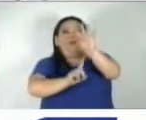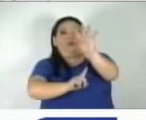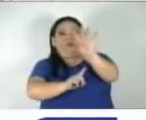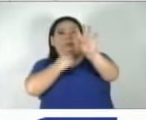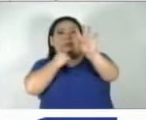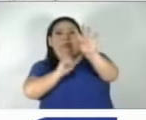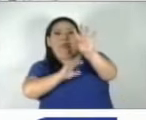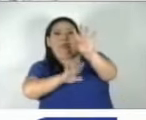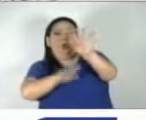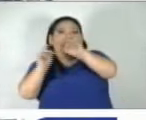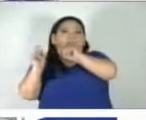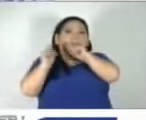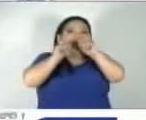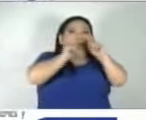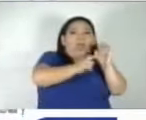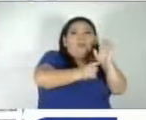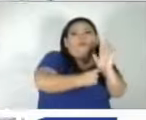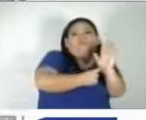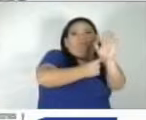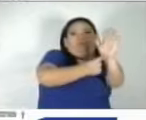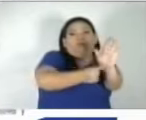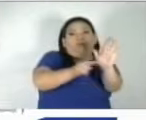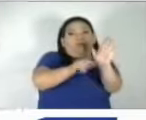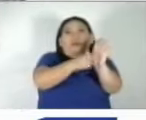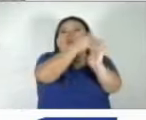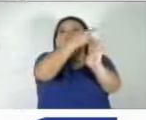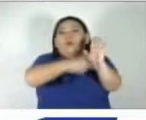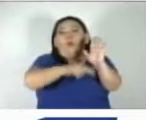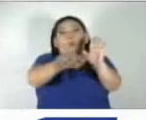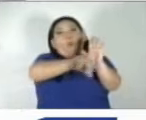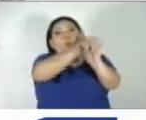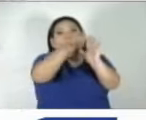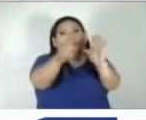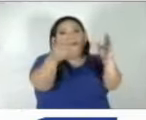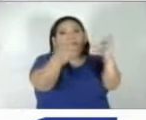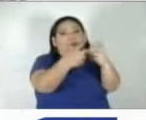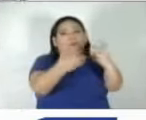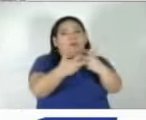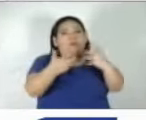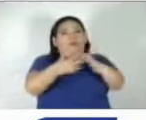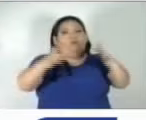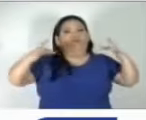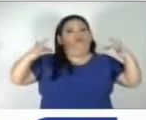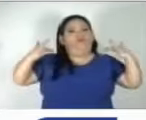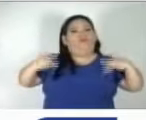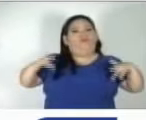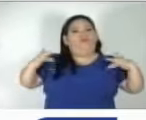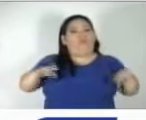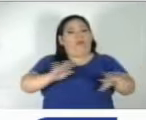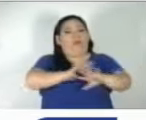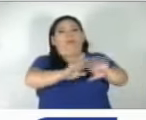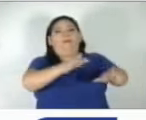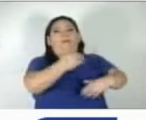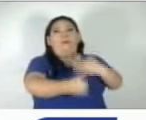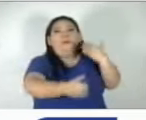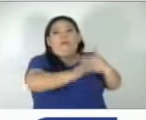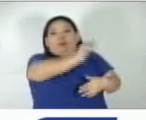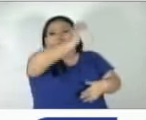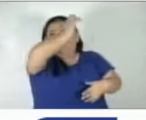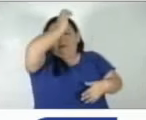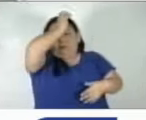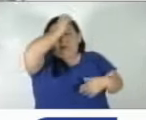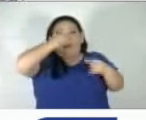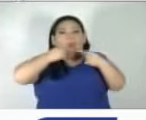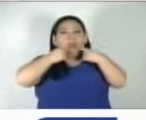magistrados suplentes se refirió a una carta que se hizo pública donde sus otros compañeros se desligaban del